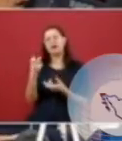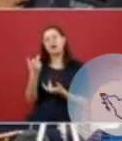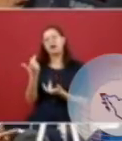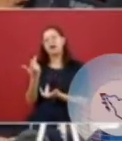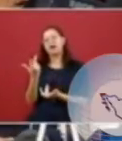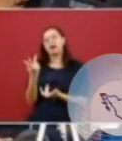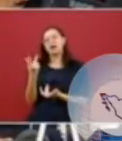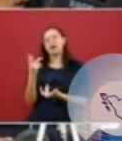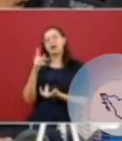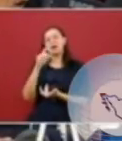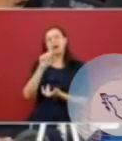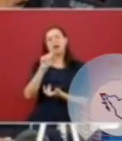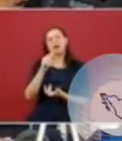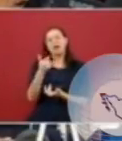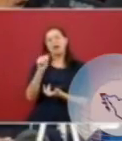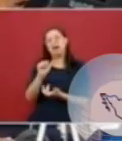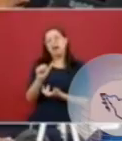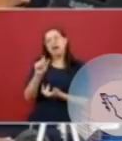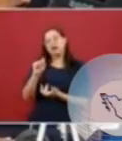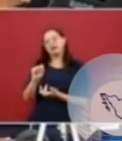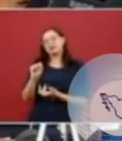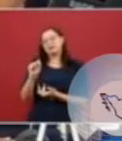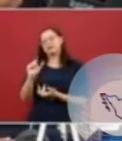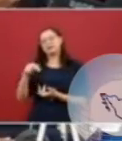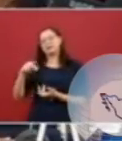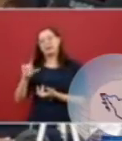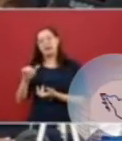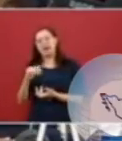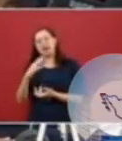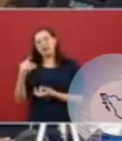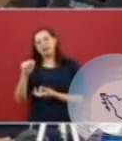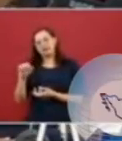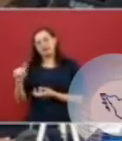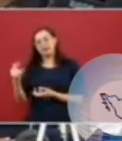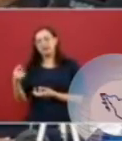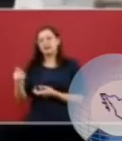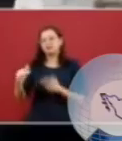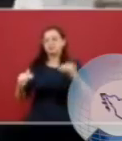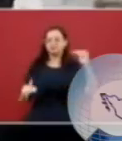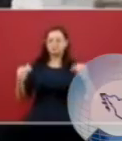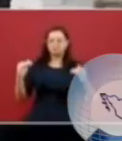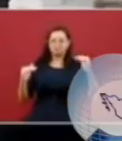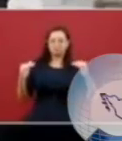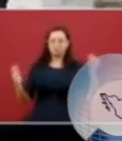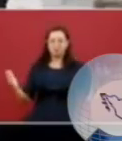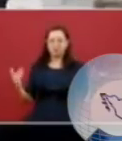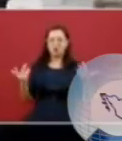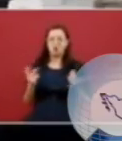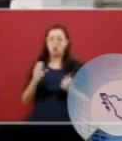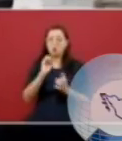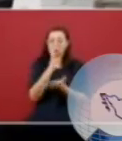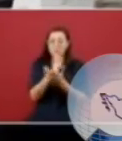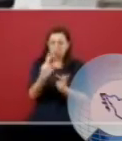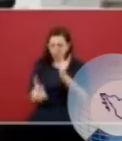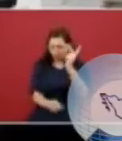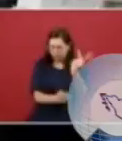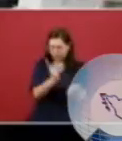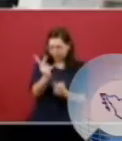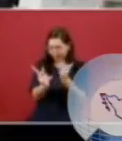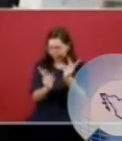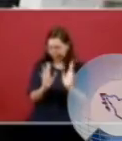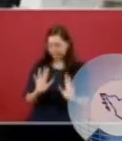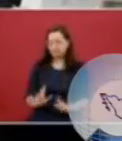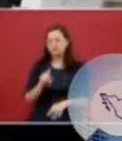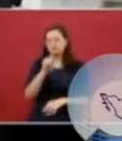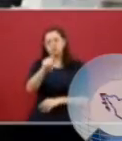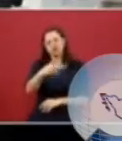que hizo AT&T de Grupo Yusacel, por lo que quedarían muy similar. En fin, todo esto es para preguntarle un detalle. Usted